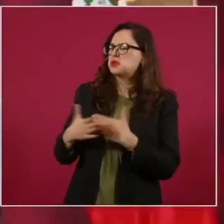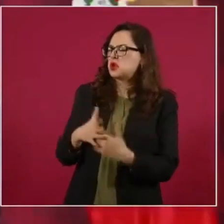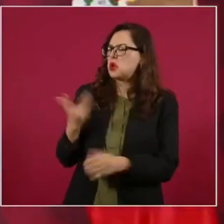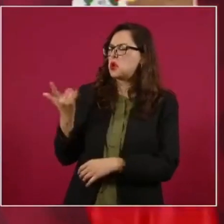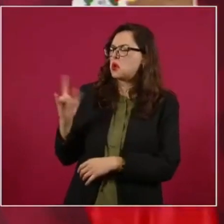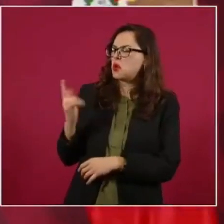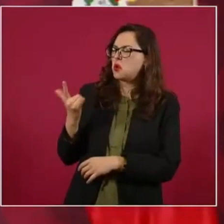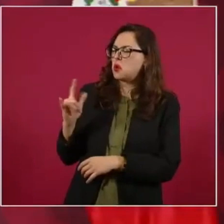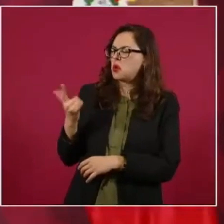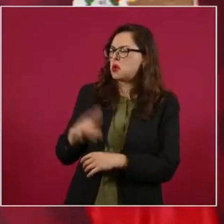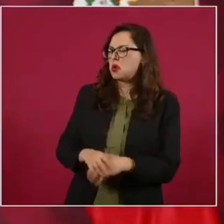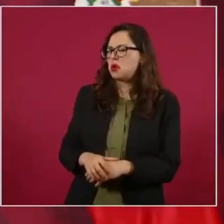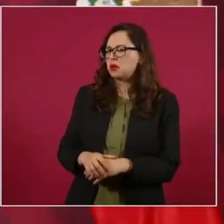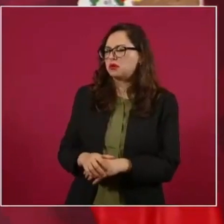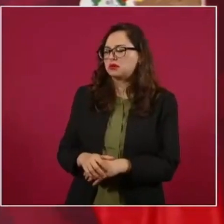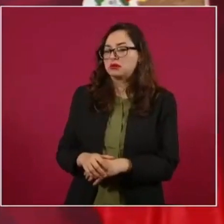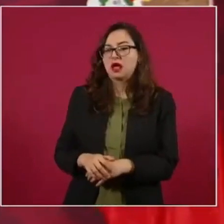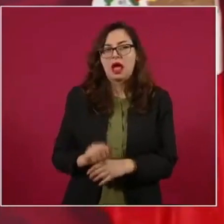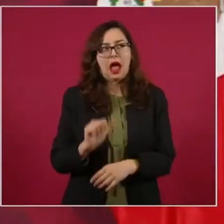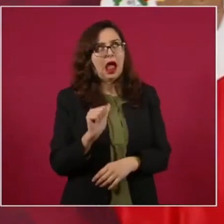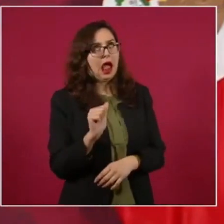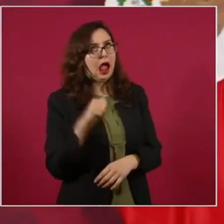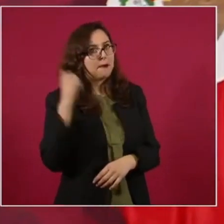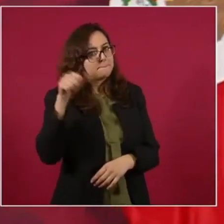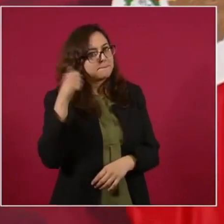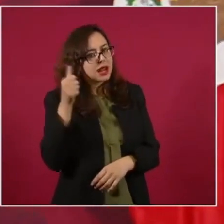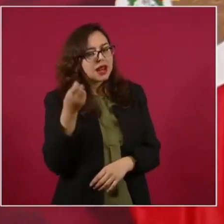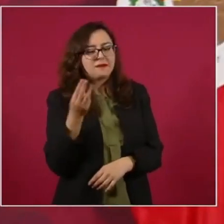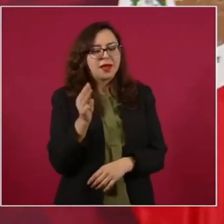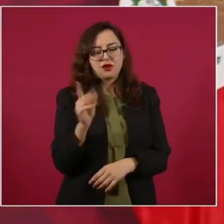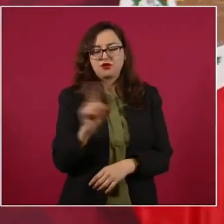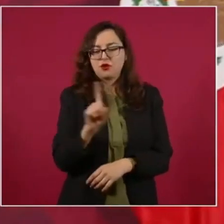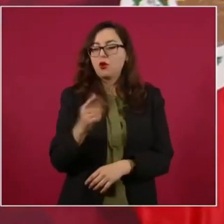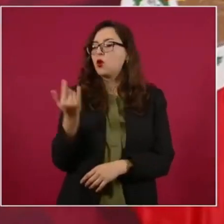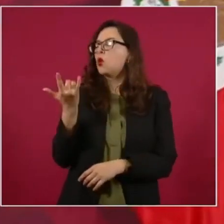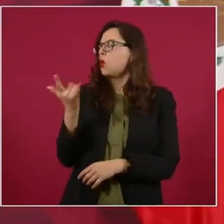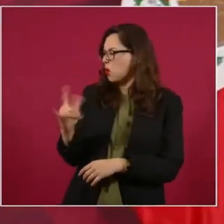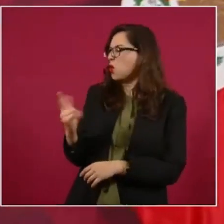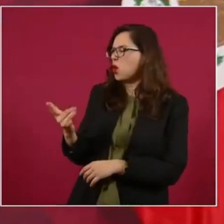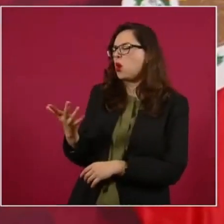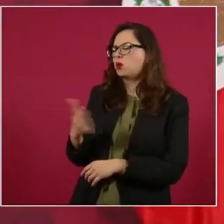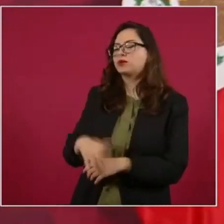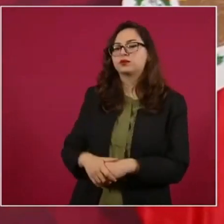No me dijeron para abril o para mayo, pero me dijeron en julio